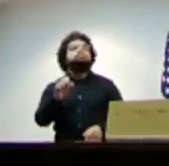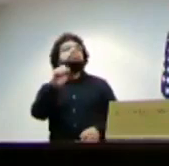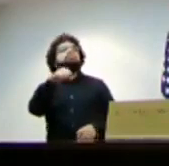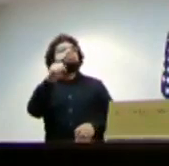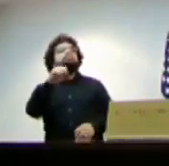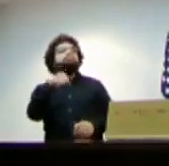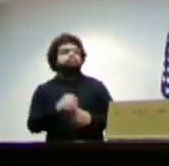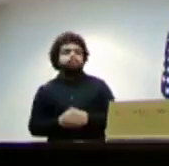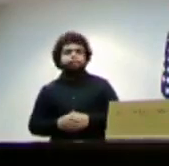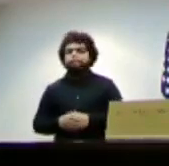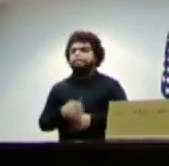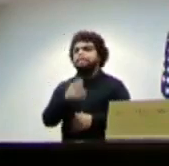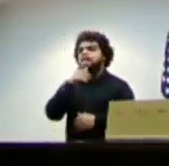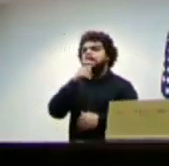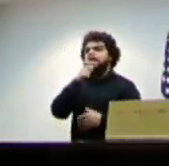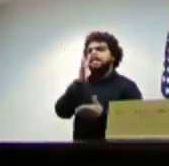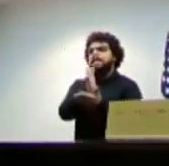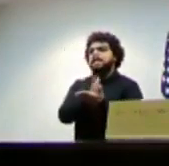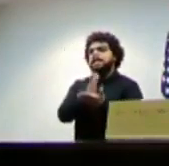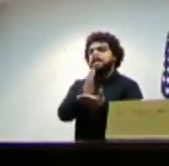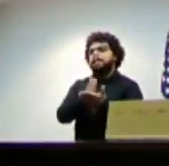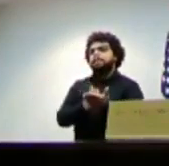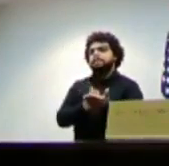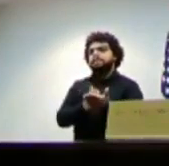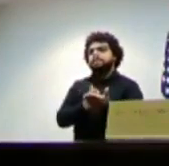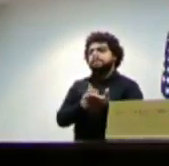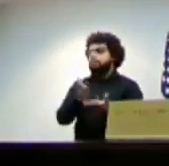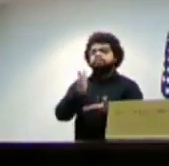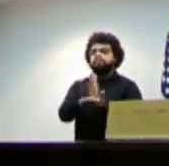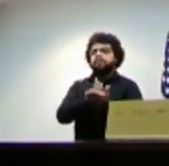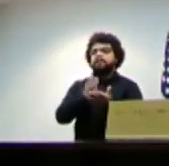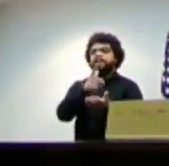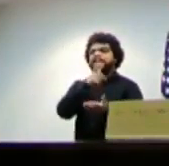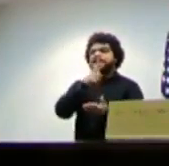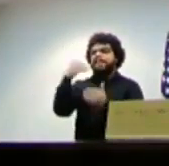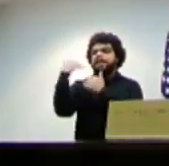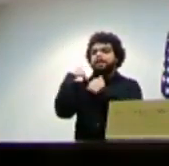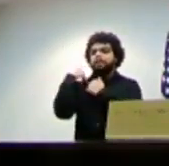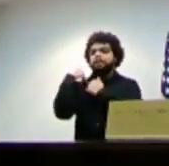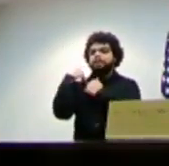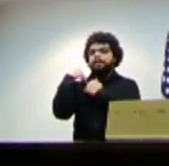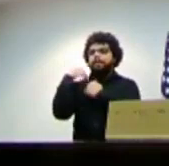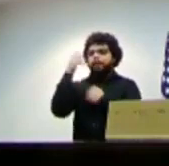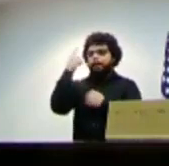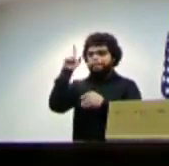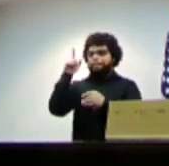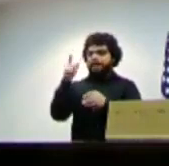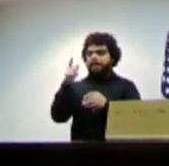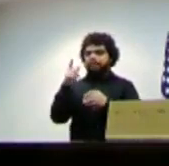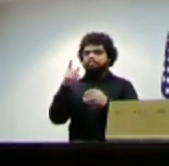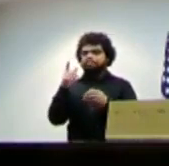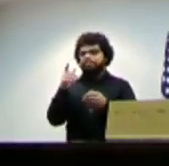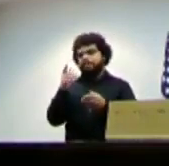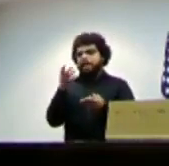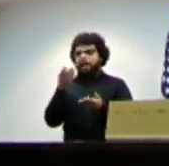¿Quién es responsable de confeccionar los programas de conservación de mejoras capitales de la